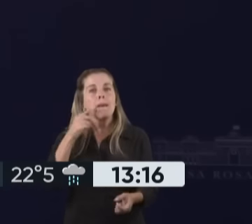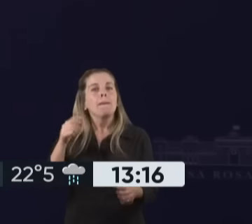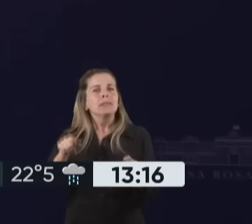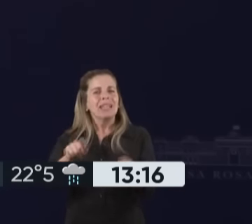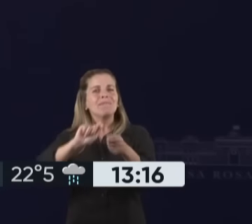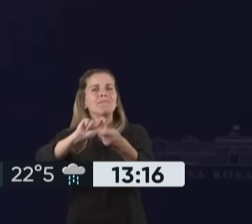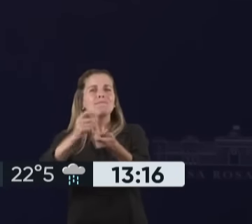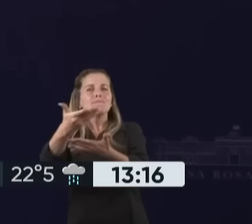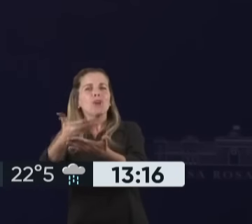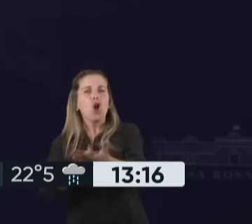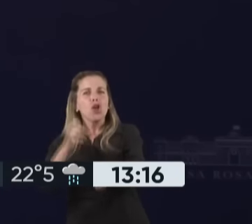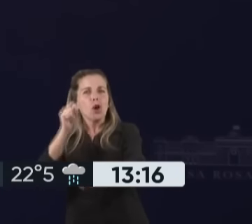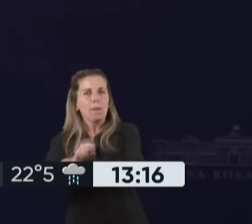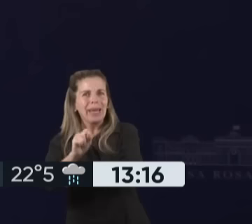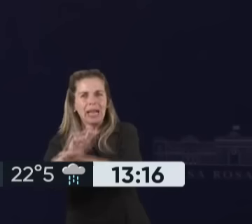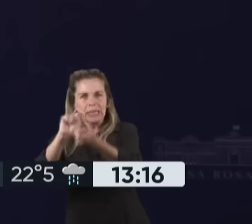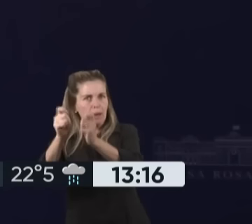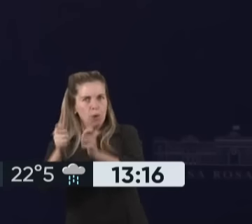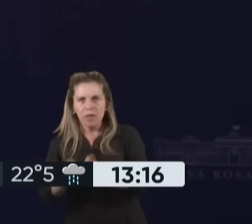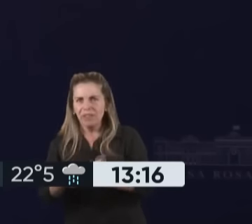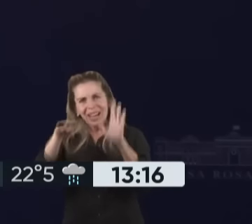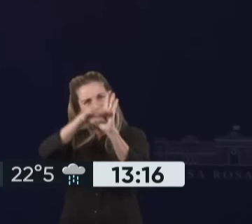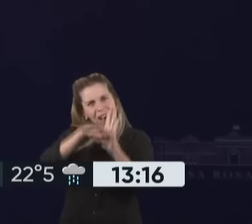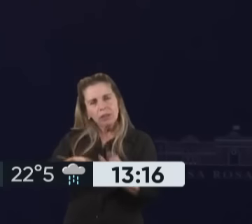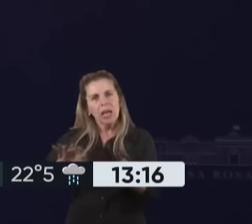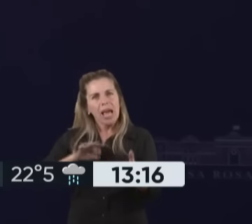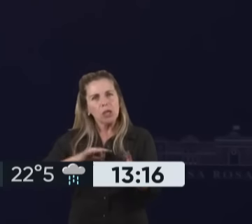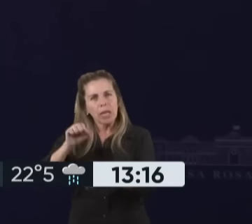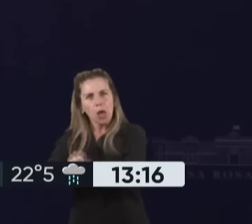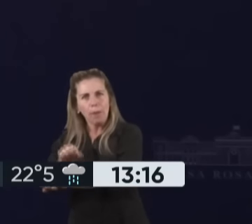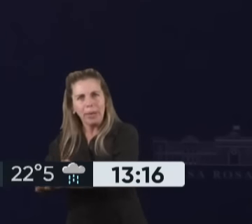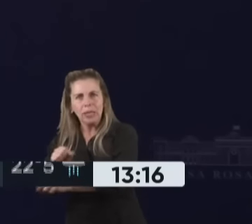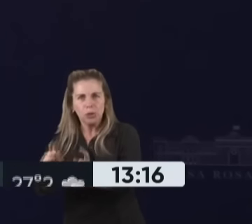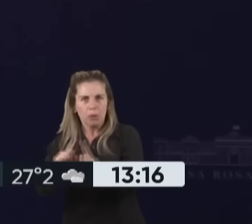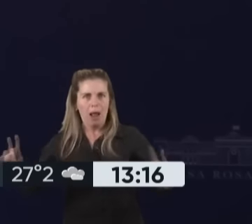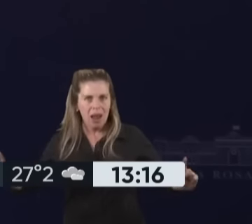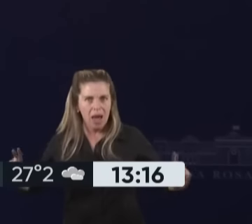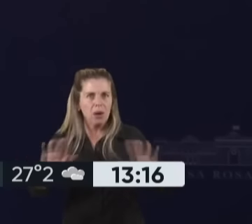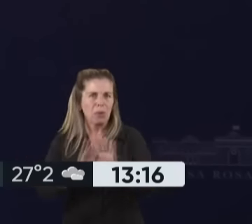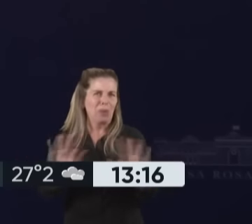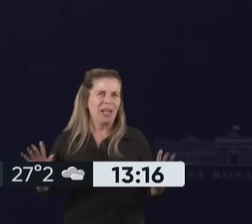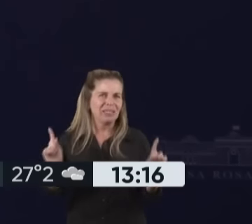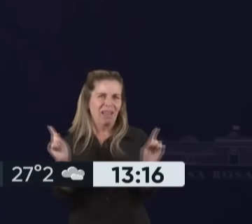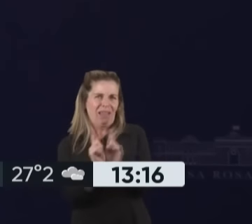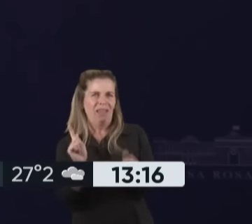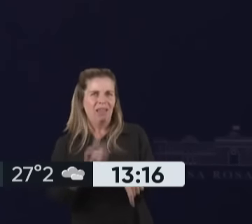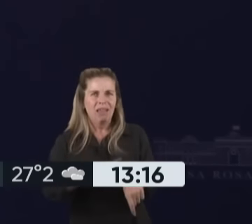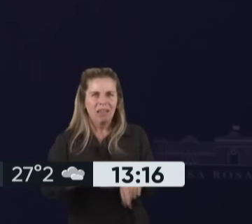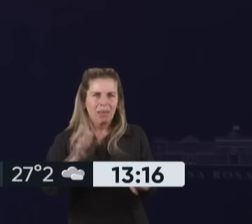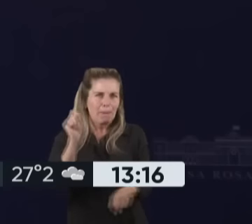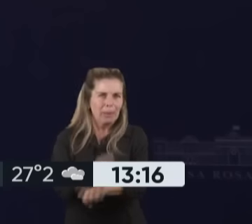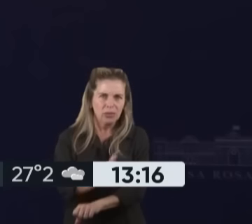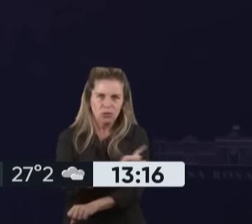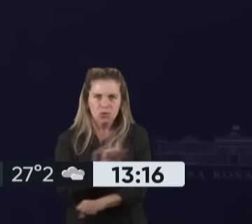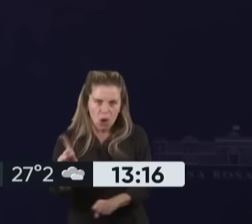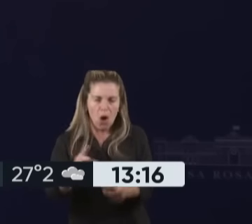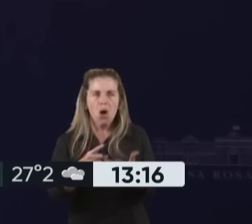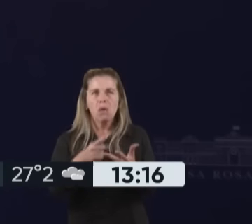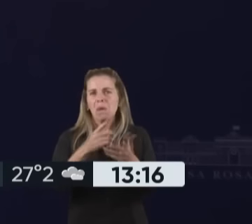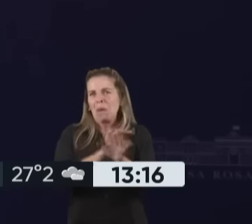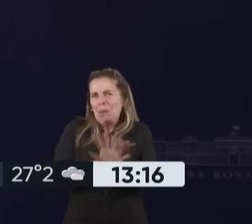desde los hurtos hasta los abusos sexuales y homicidios, se van a terminar con la puerta giratoria. Además, los delitos graves pasarán a ser imprescriptibles, no